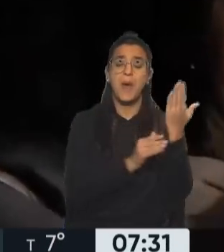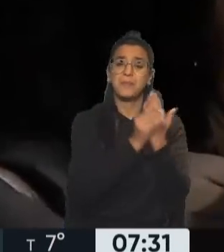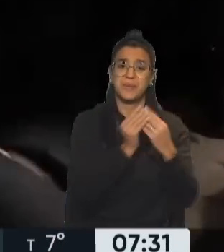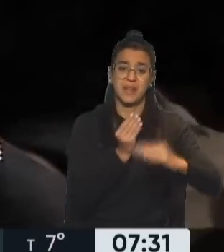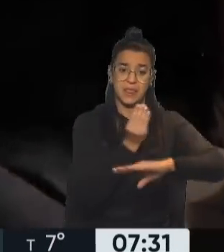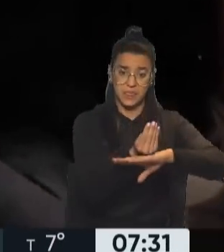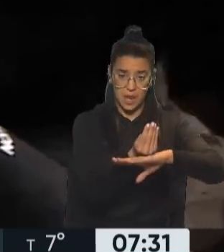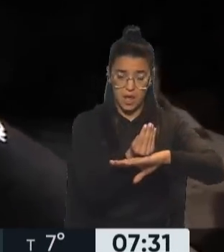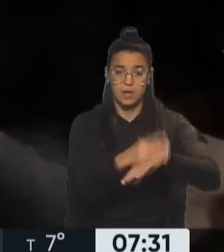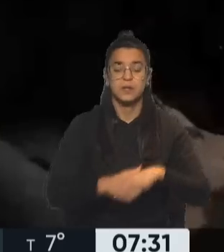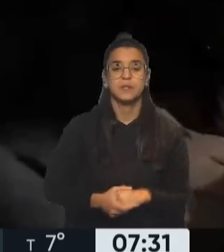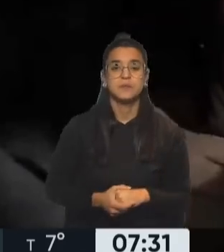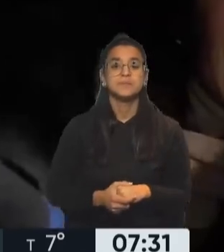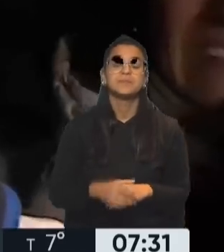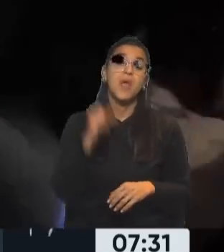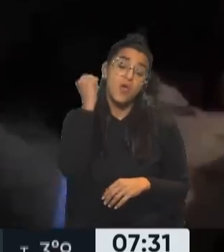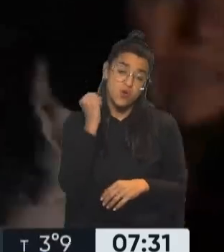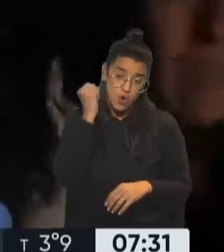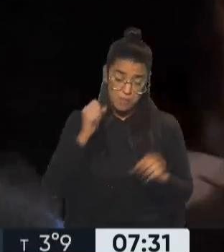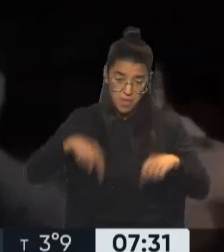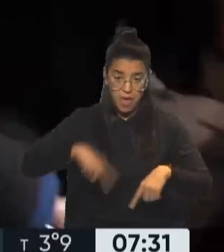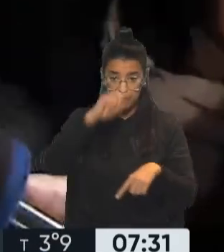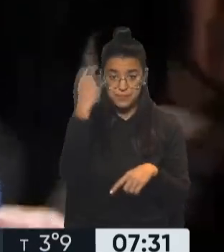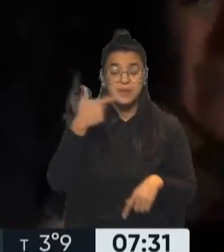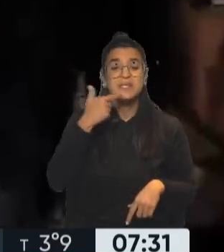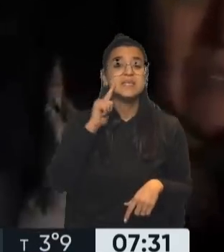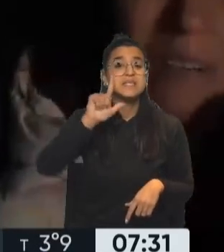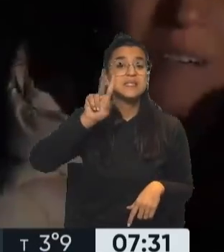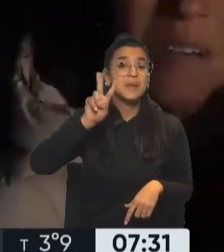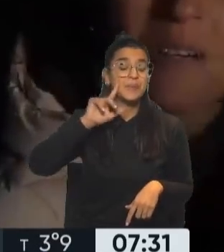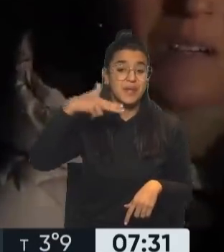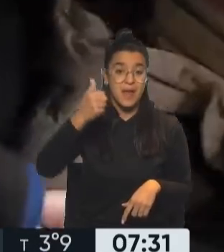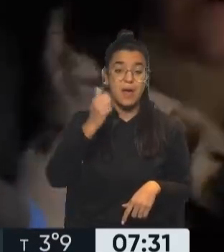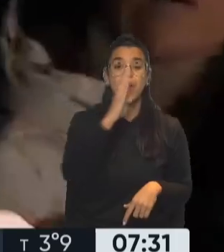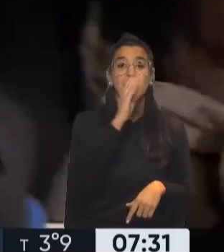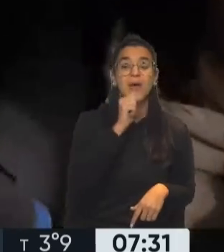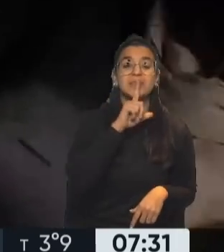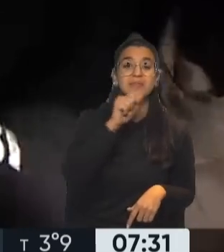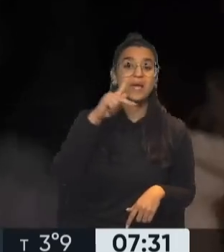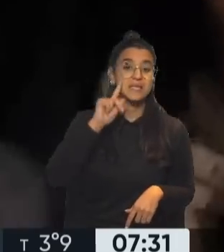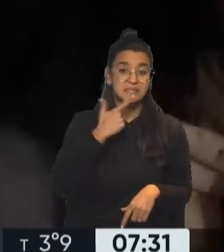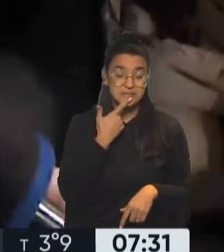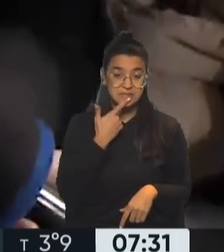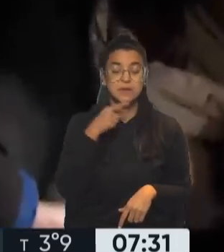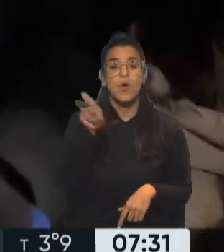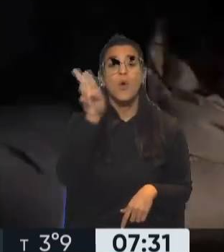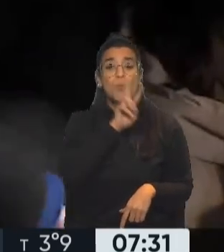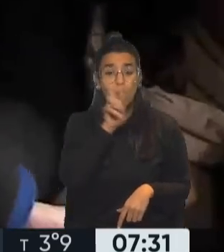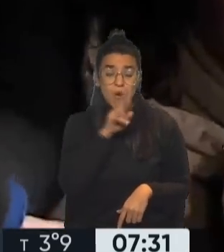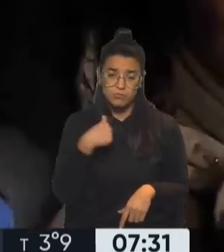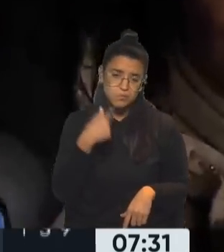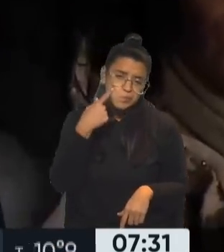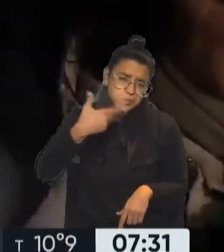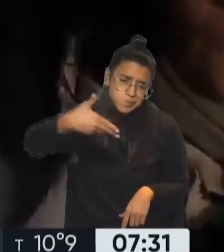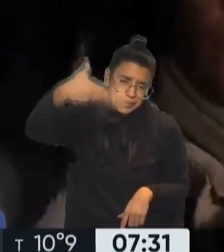ministra de Economía de la Nación, Silvina Batakis. Es una mujer a quien conozco